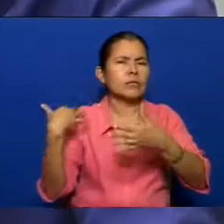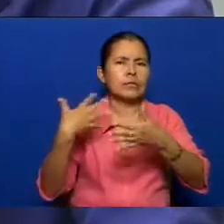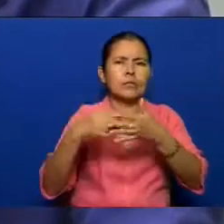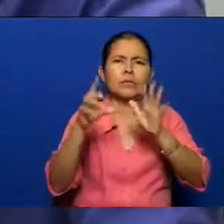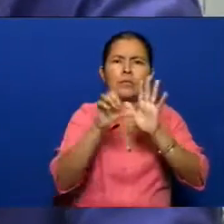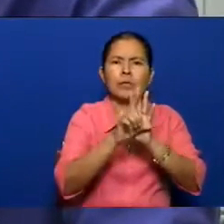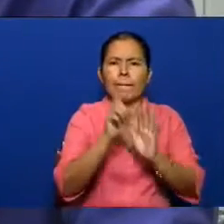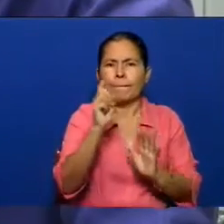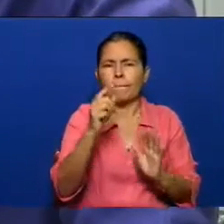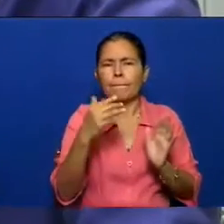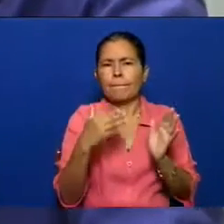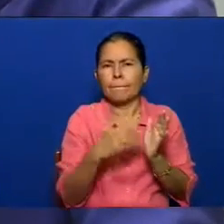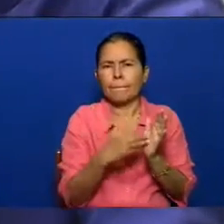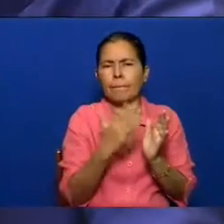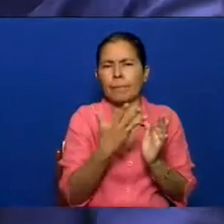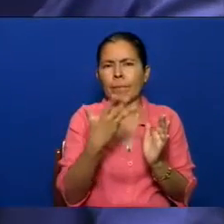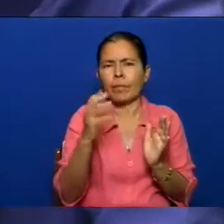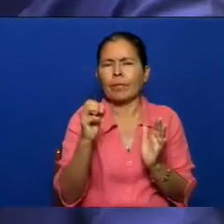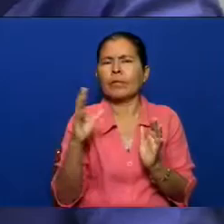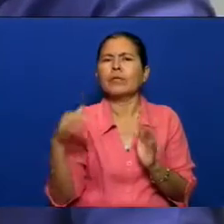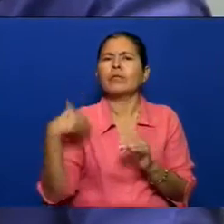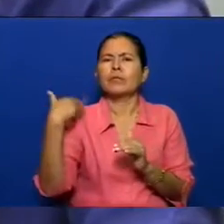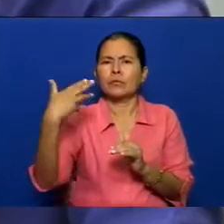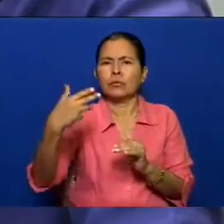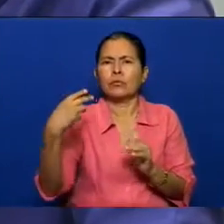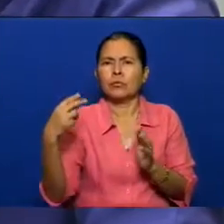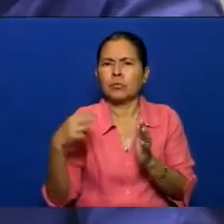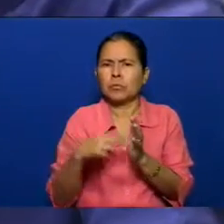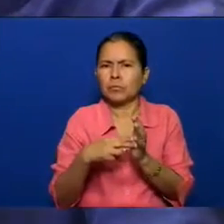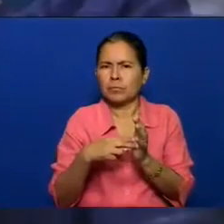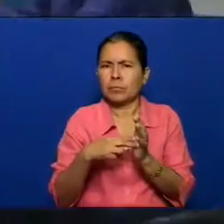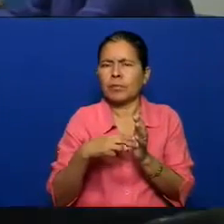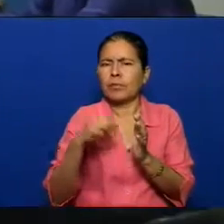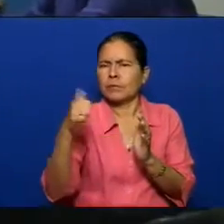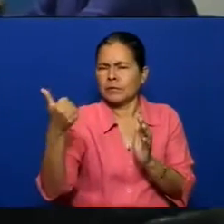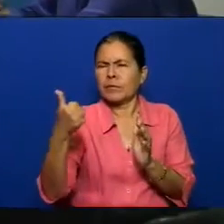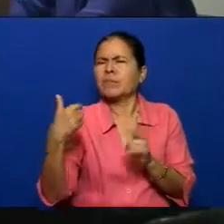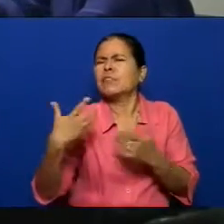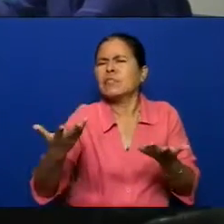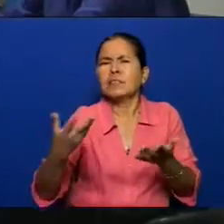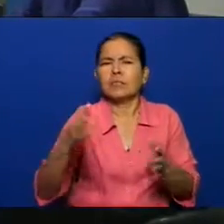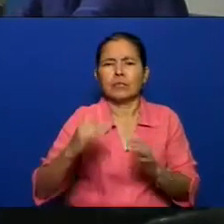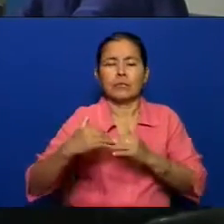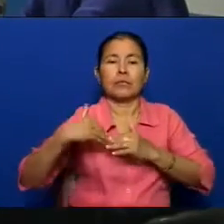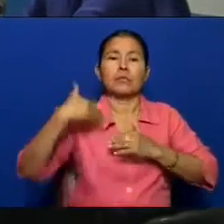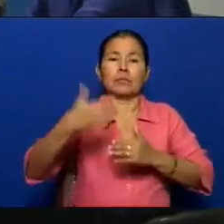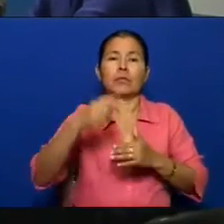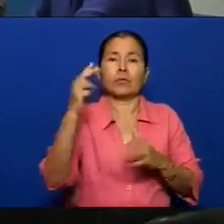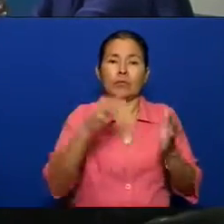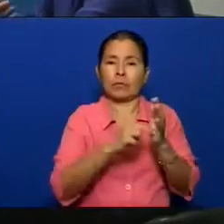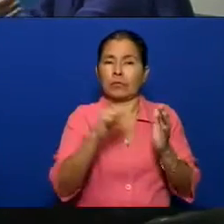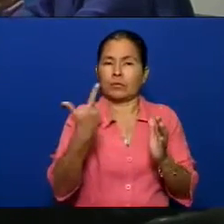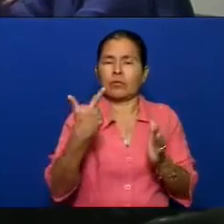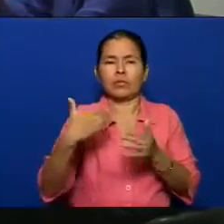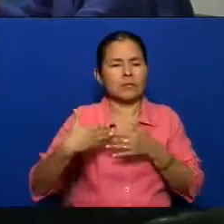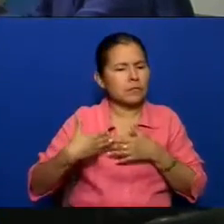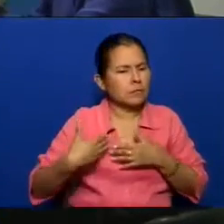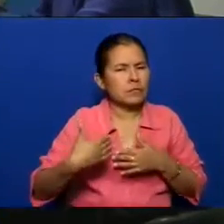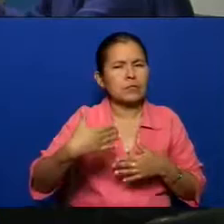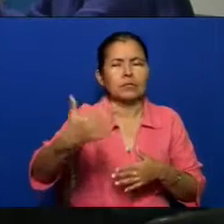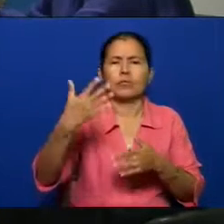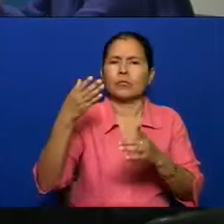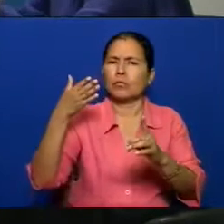1990 y el año 2006. Y del año 2007 para acá hemos continuado en esa lógica de